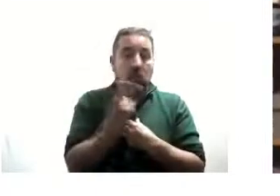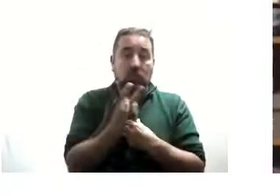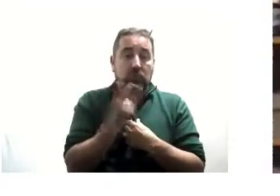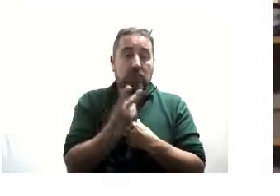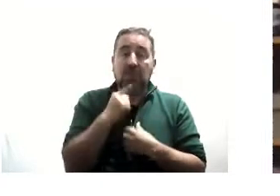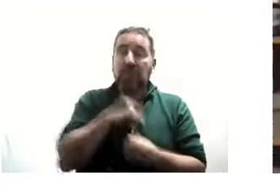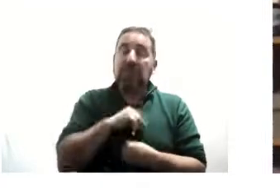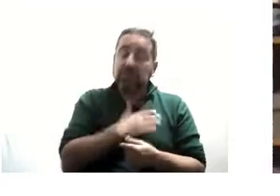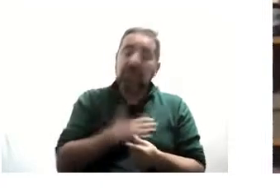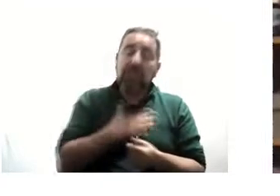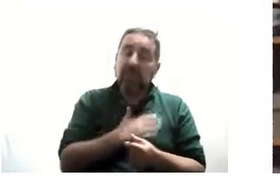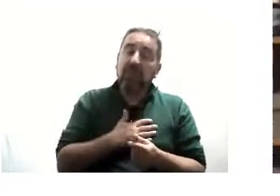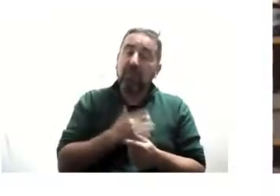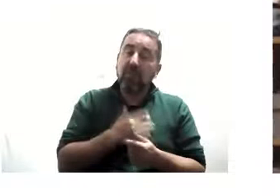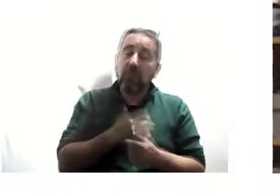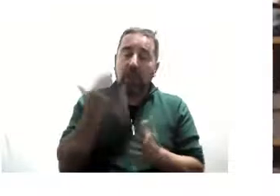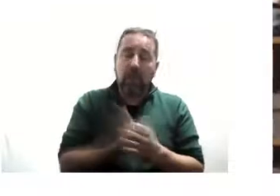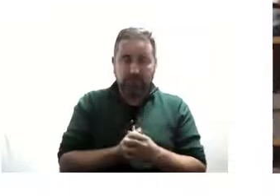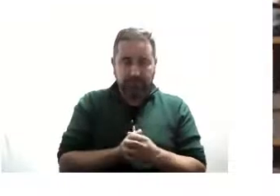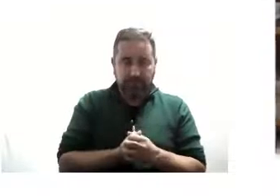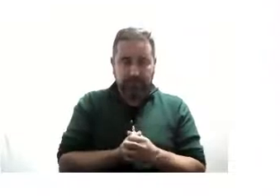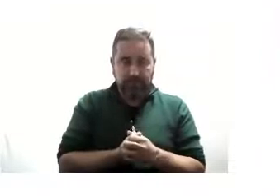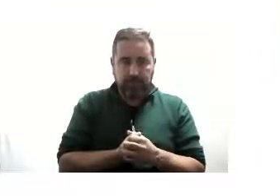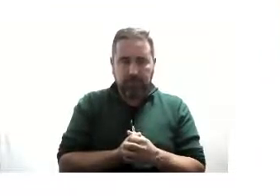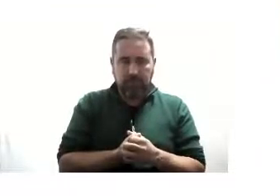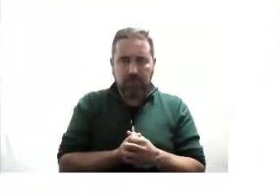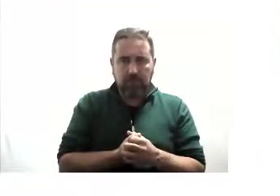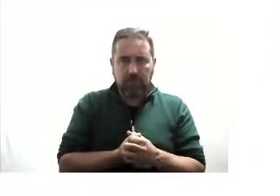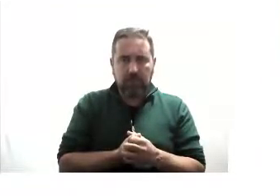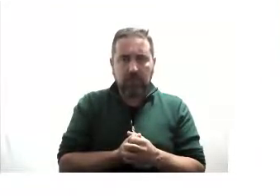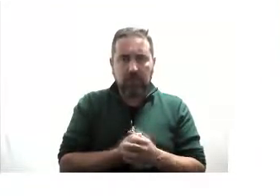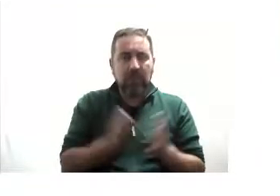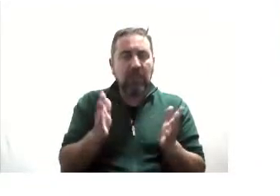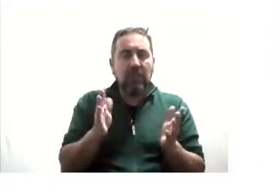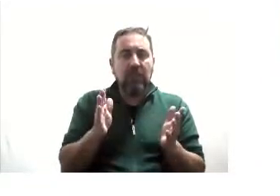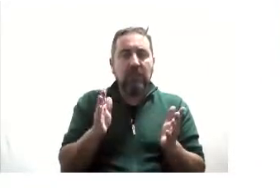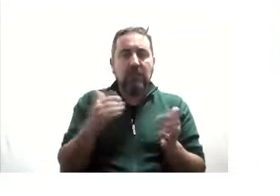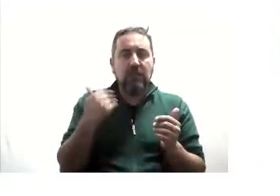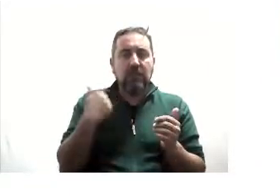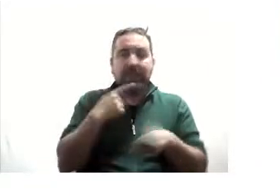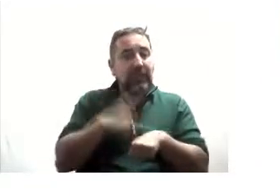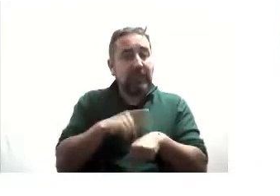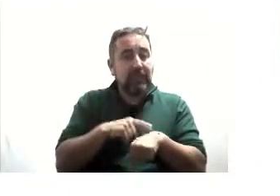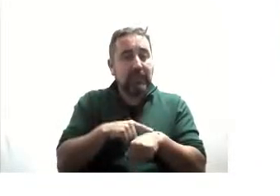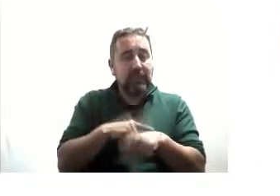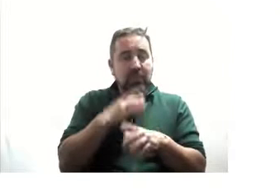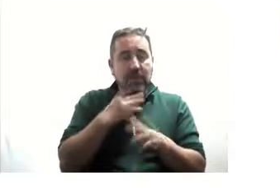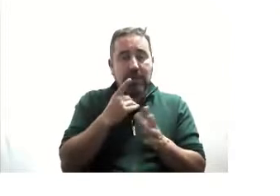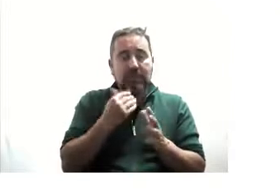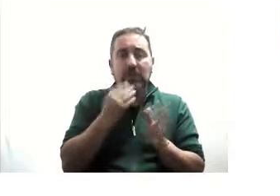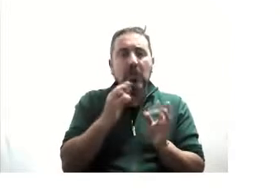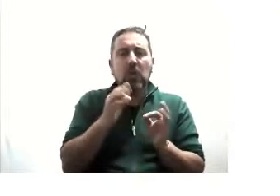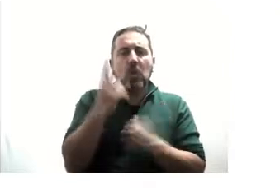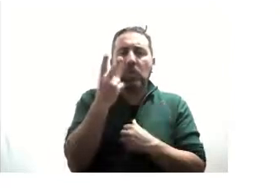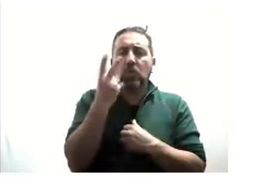con una satisfacción bastante alta, ¿no? Y bueno, como ya vamos justitos de tiempo,